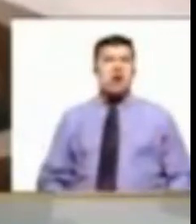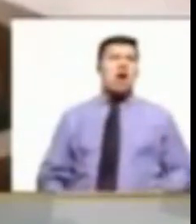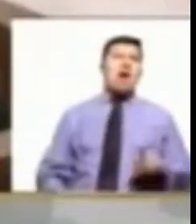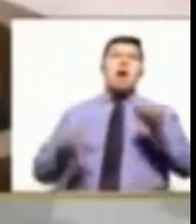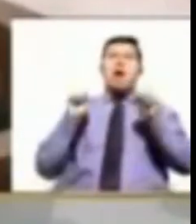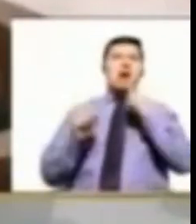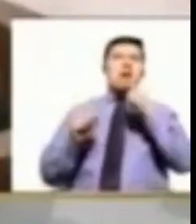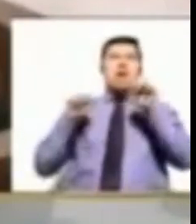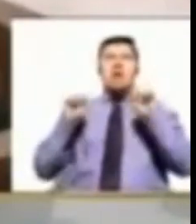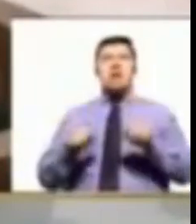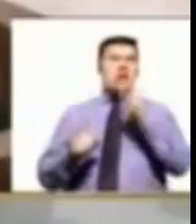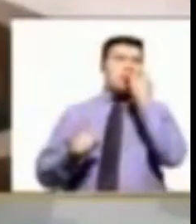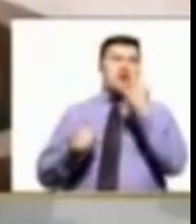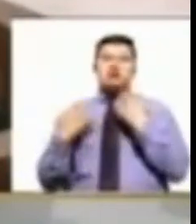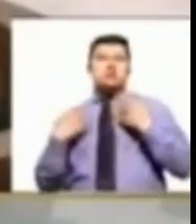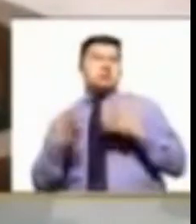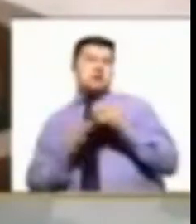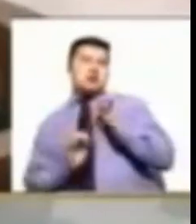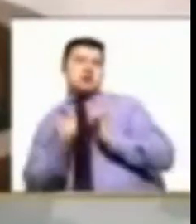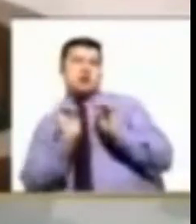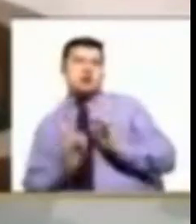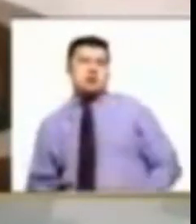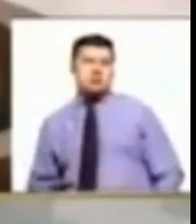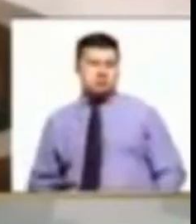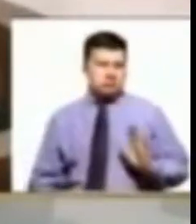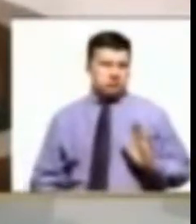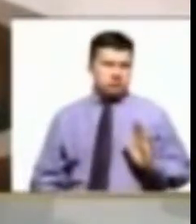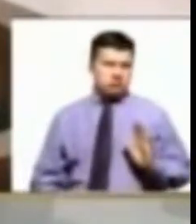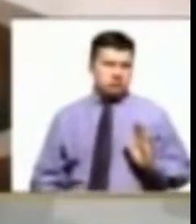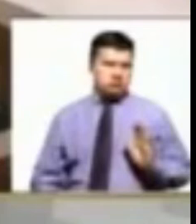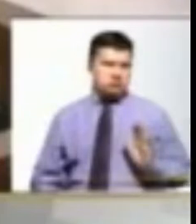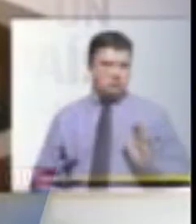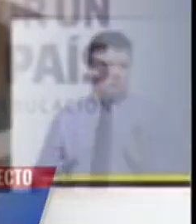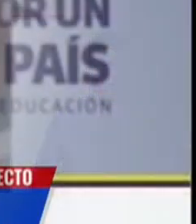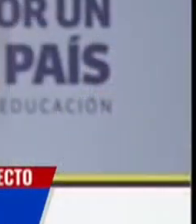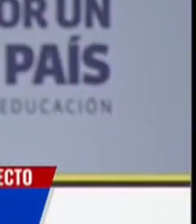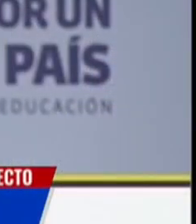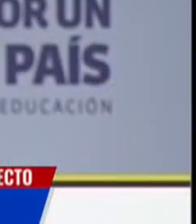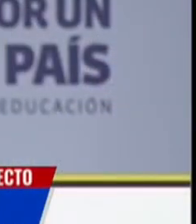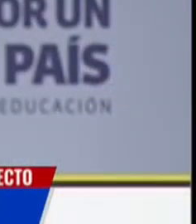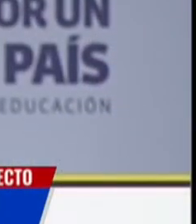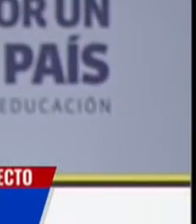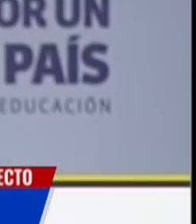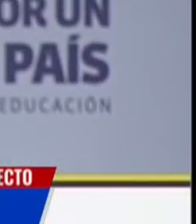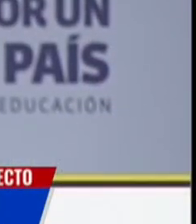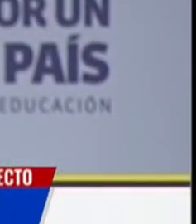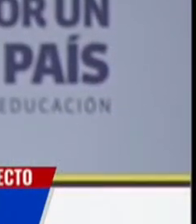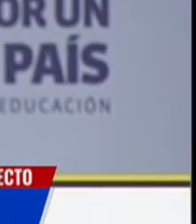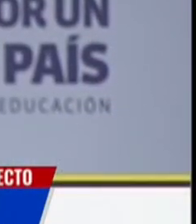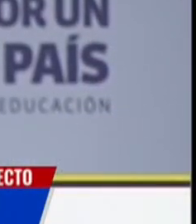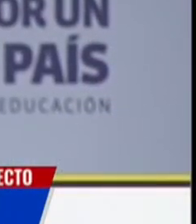para avalar lo que nos interesa, pues que se caiga la noción de Estado laico. Le